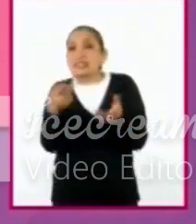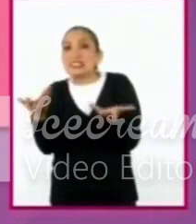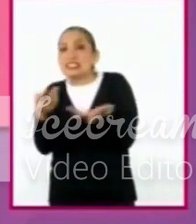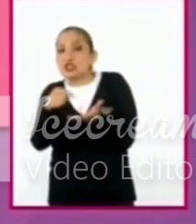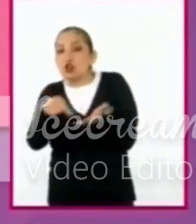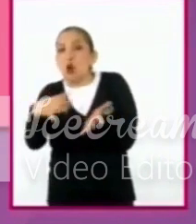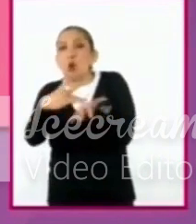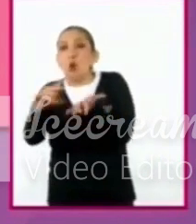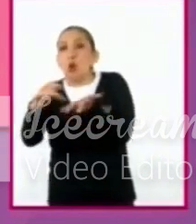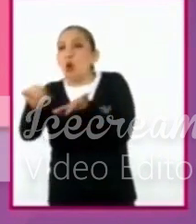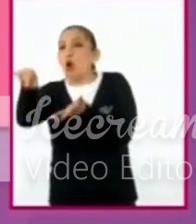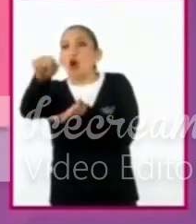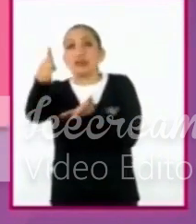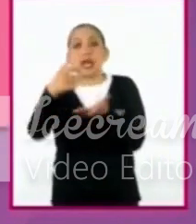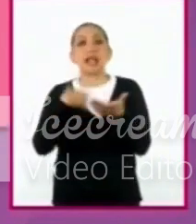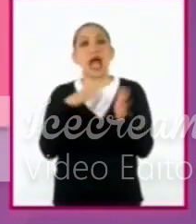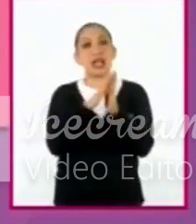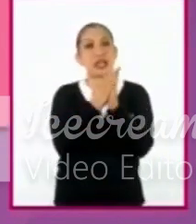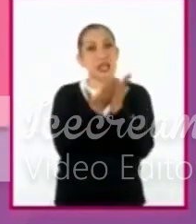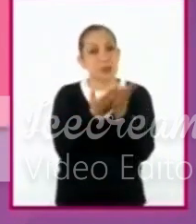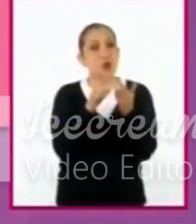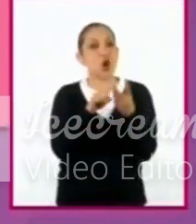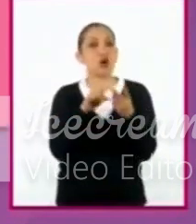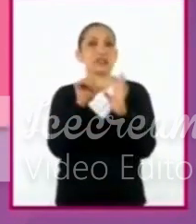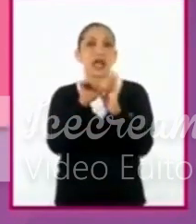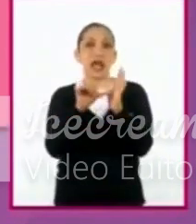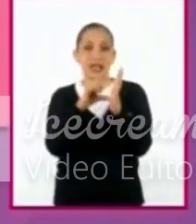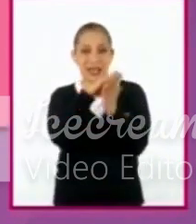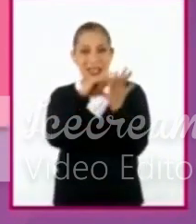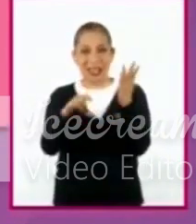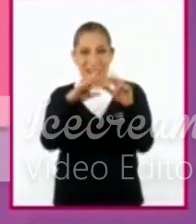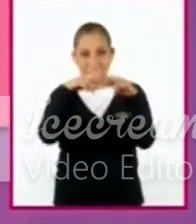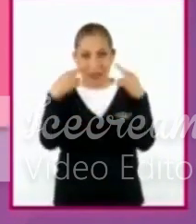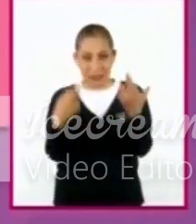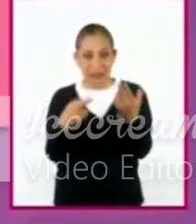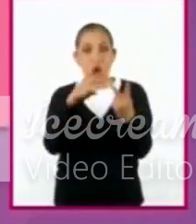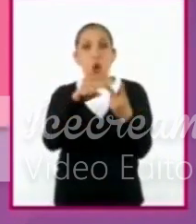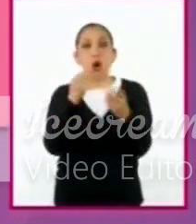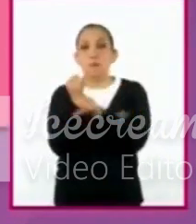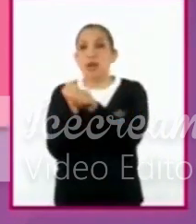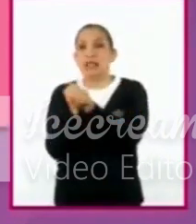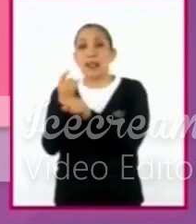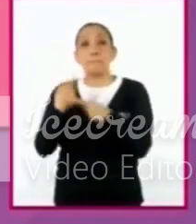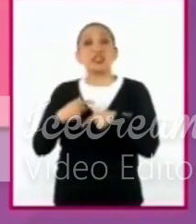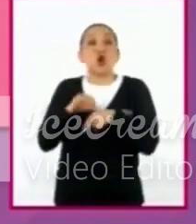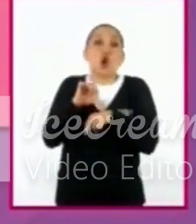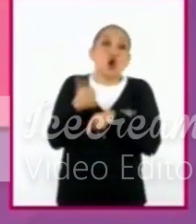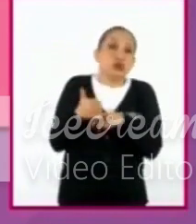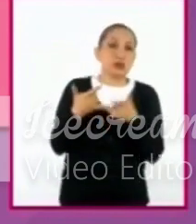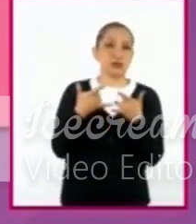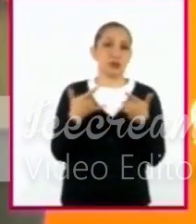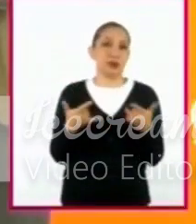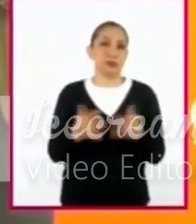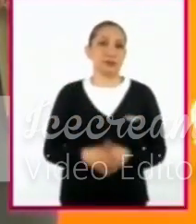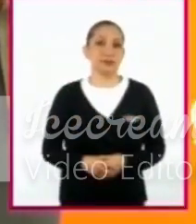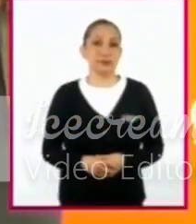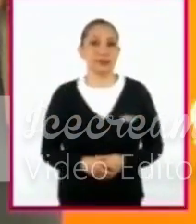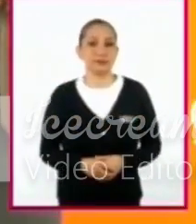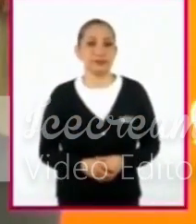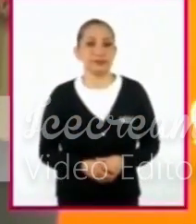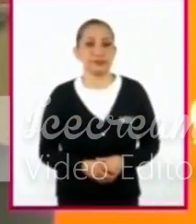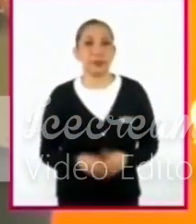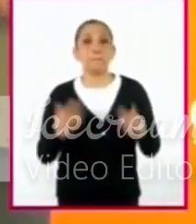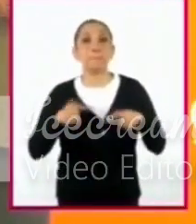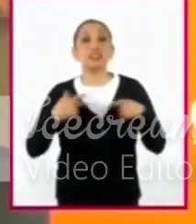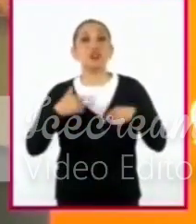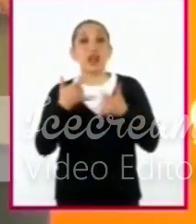generalmente se encuentran en libros, artículos de revistas y estudios de los historiadores. El